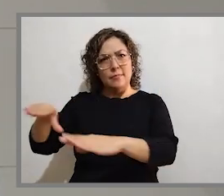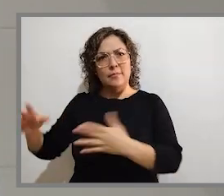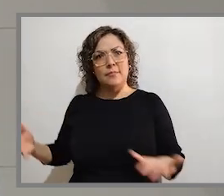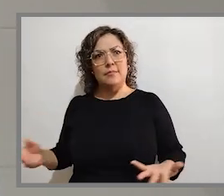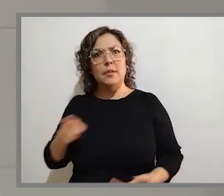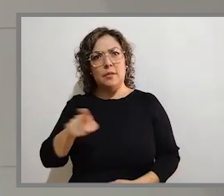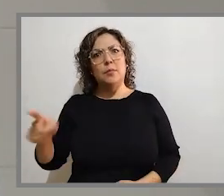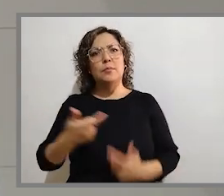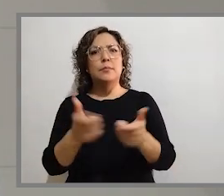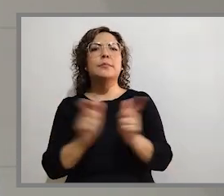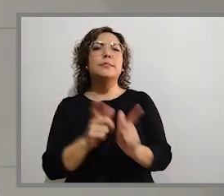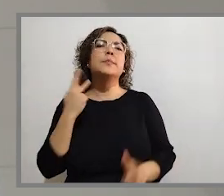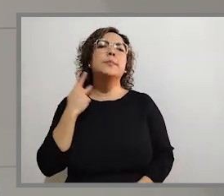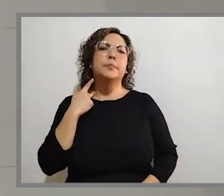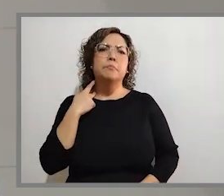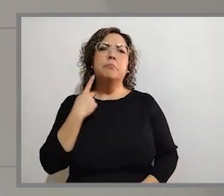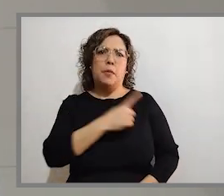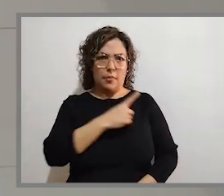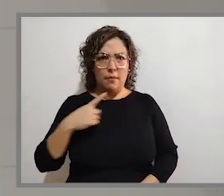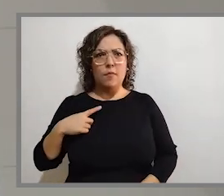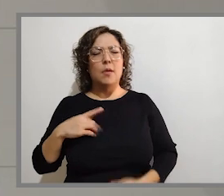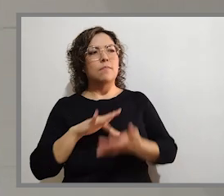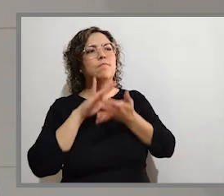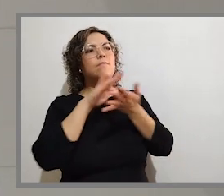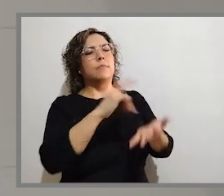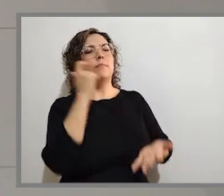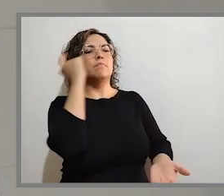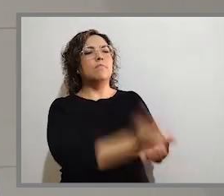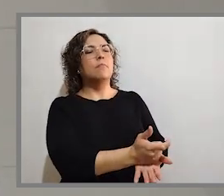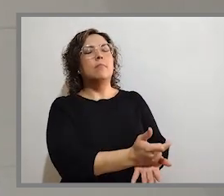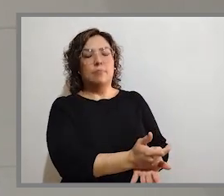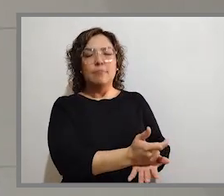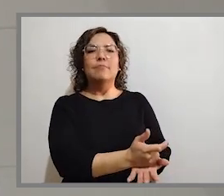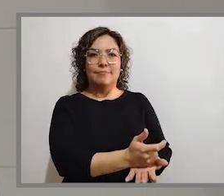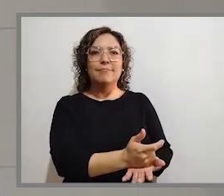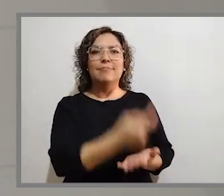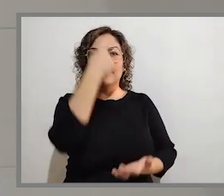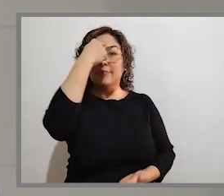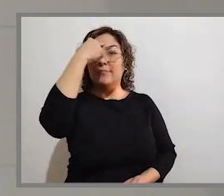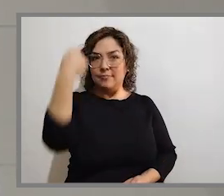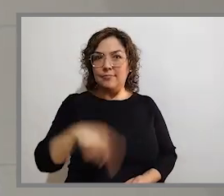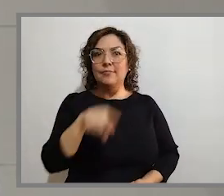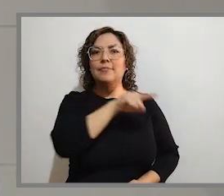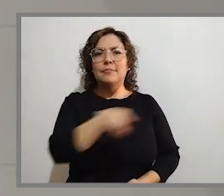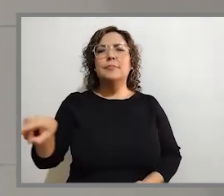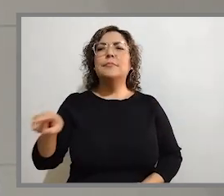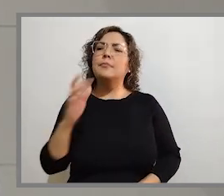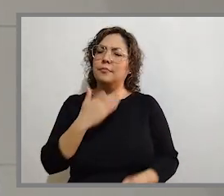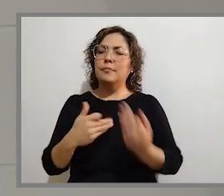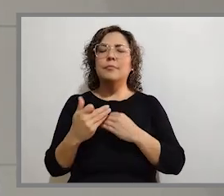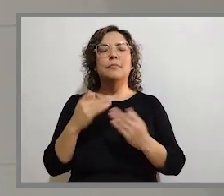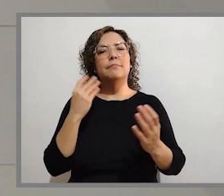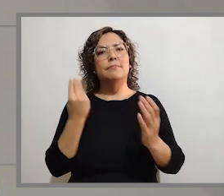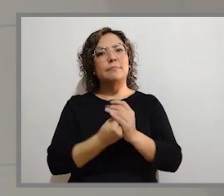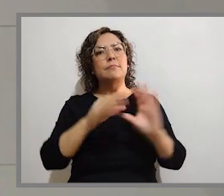3%. Y a nivel local es donde hay más incumplimiento de dedicar este 3%. ¿Qué tenemos además?